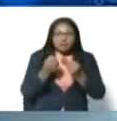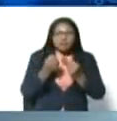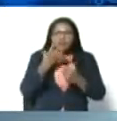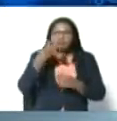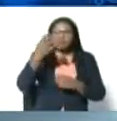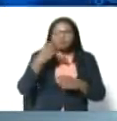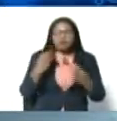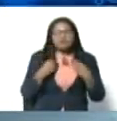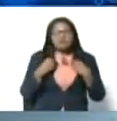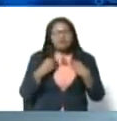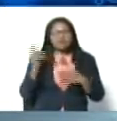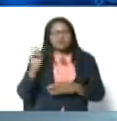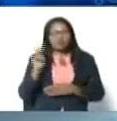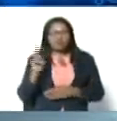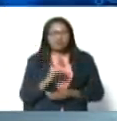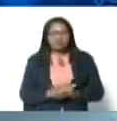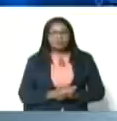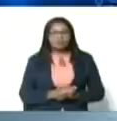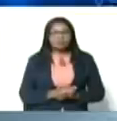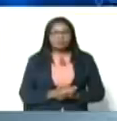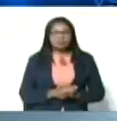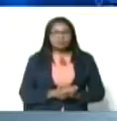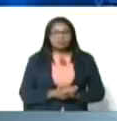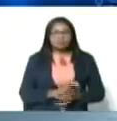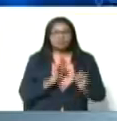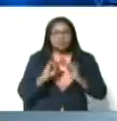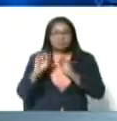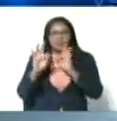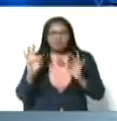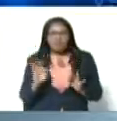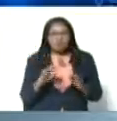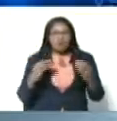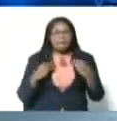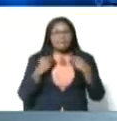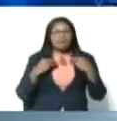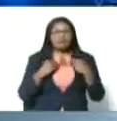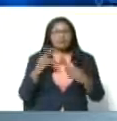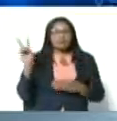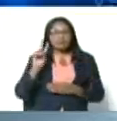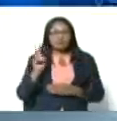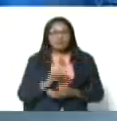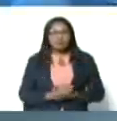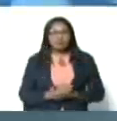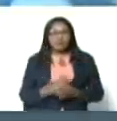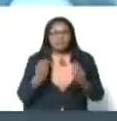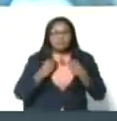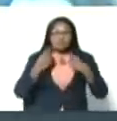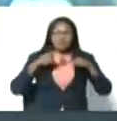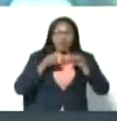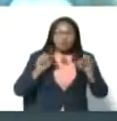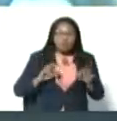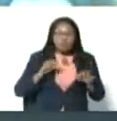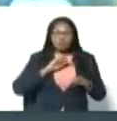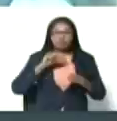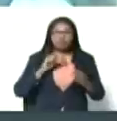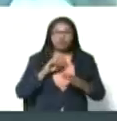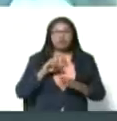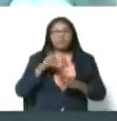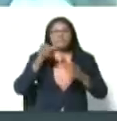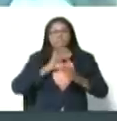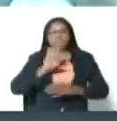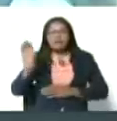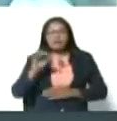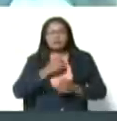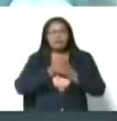dijo Claudio. ¡Viva Venezuela! Y viva lo grande de nuestra nación, nuestra